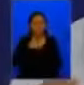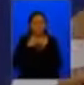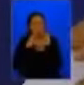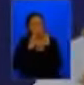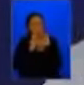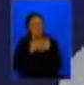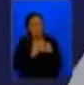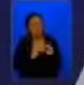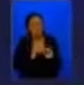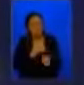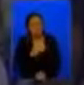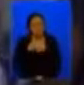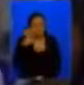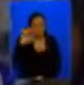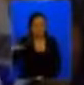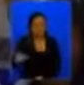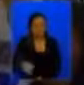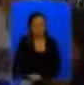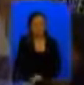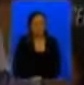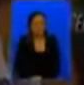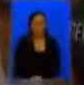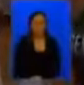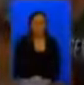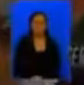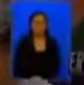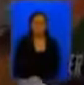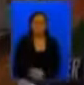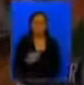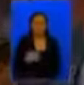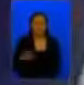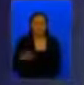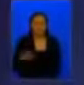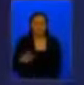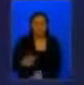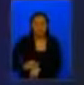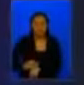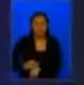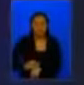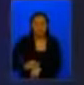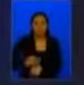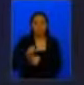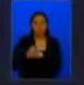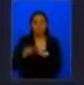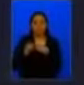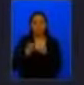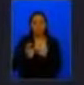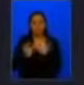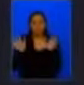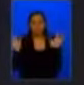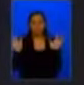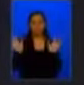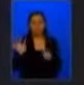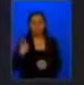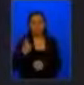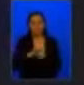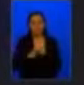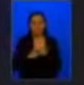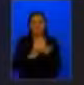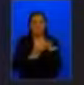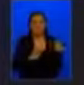buenas costumbres. Hemos tenido un caso de corrupción concreto, pero jamás será generalizado, es un caso aislado.